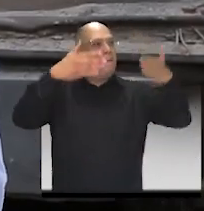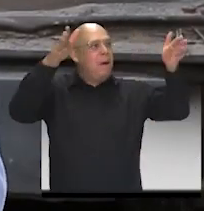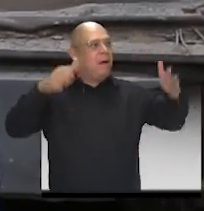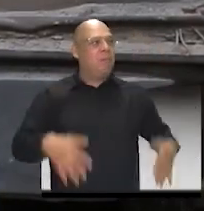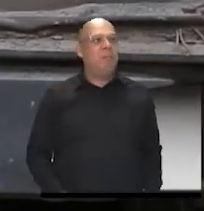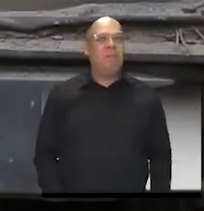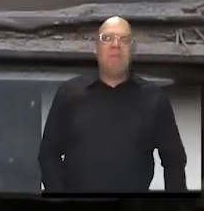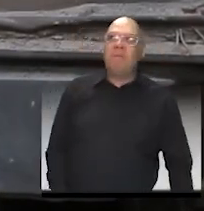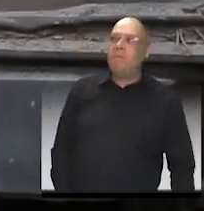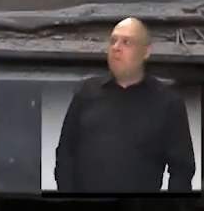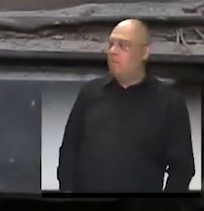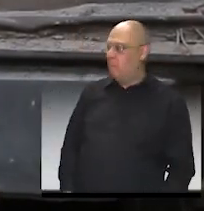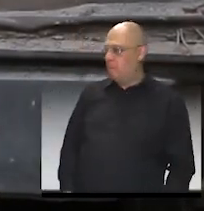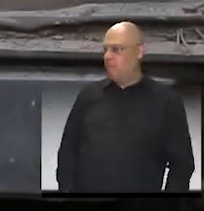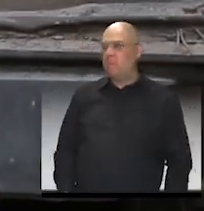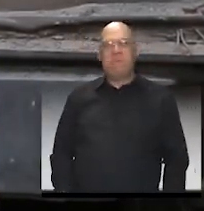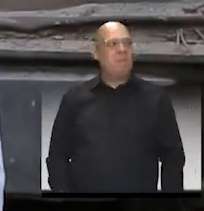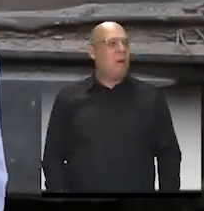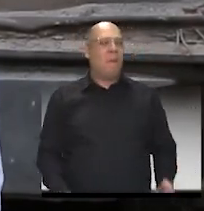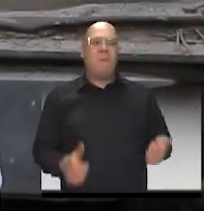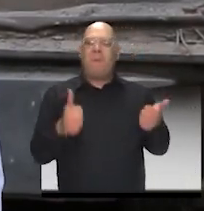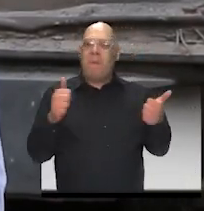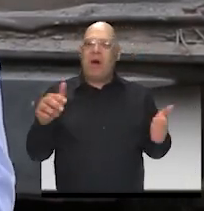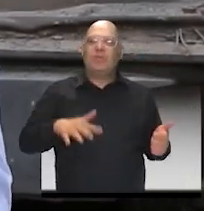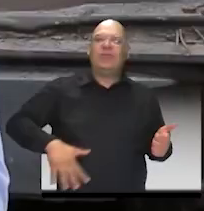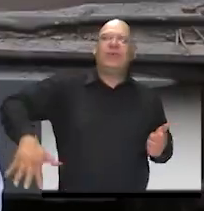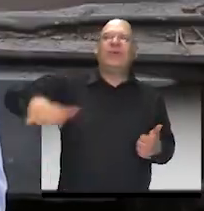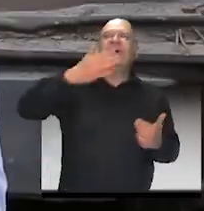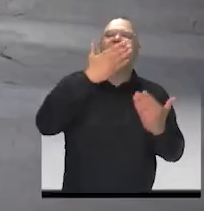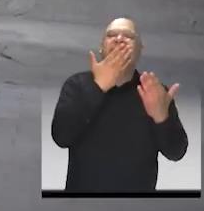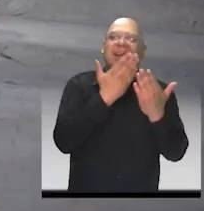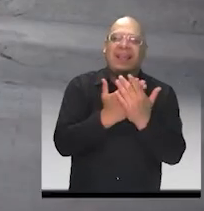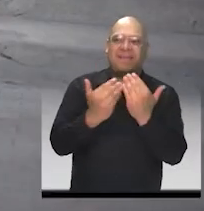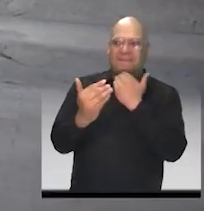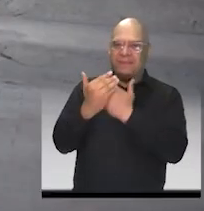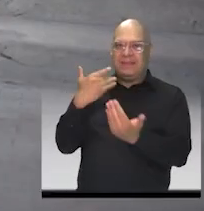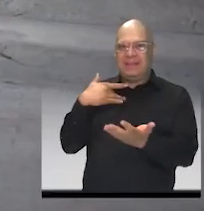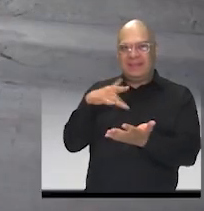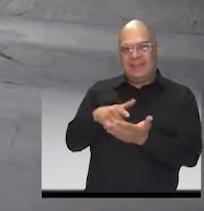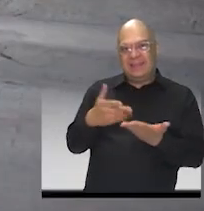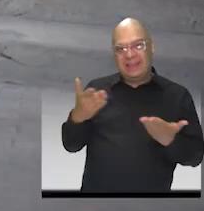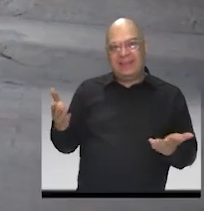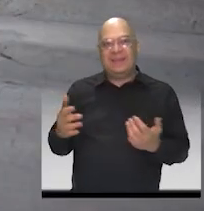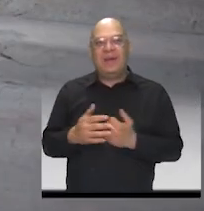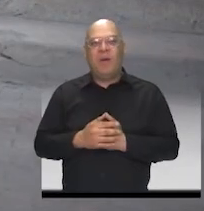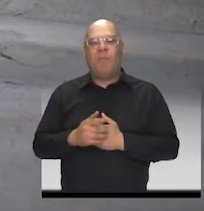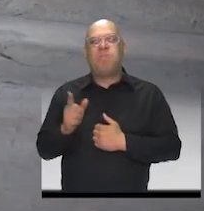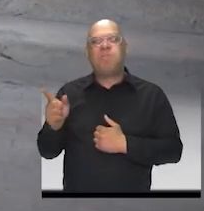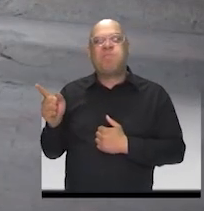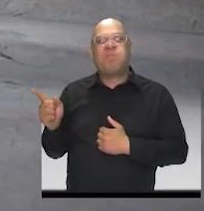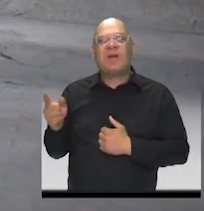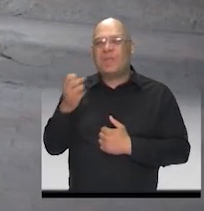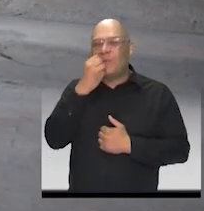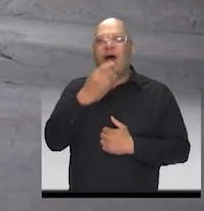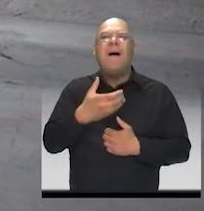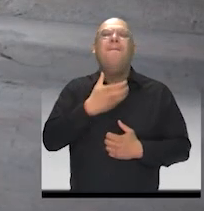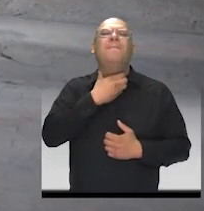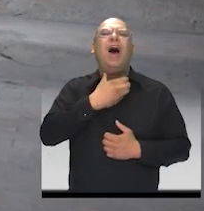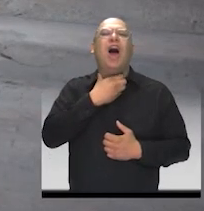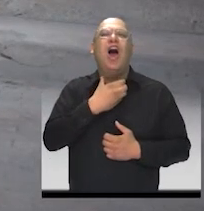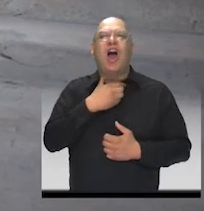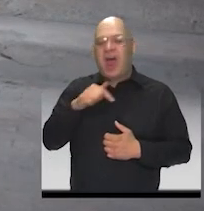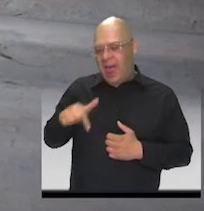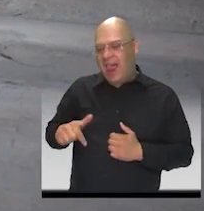puertas de la ladrillera La Alcarraza. Gracias por esta invitación, también a esa mascota que nos recibió y nos acompañó durante todo